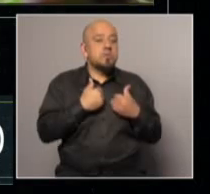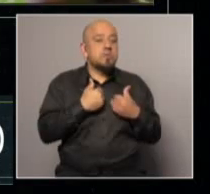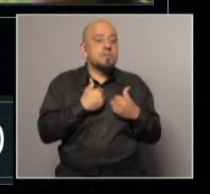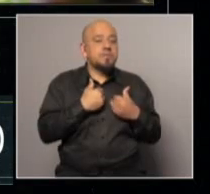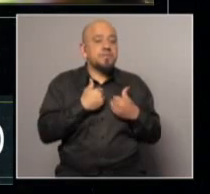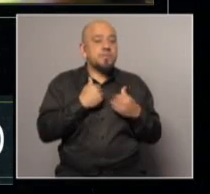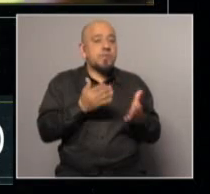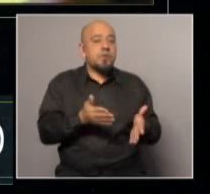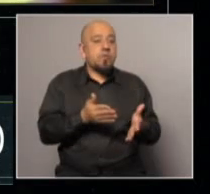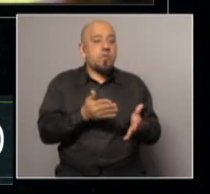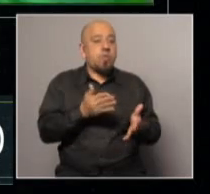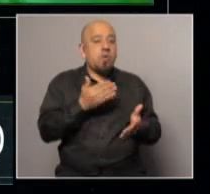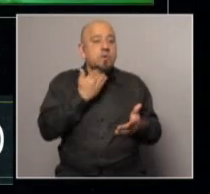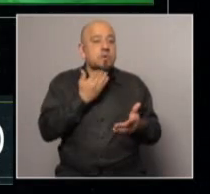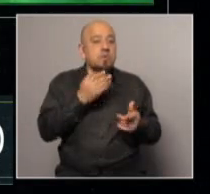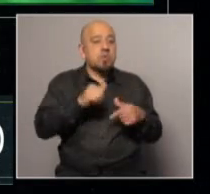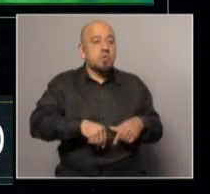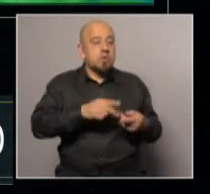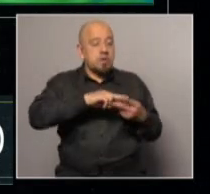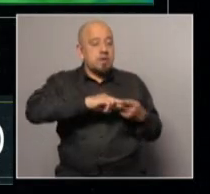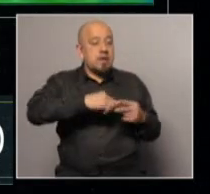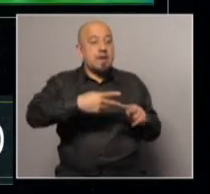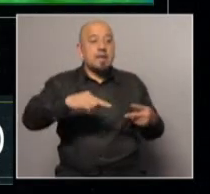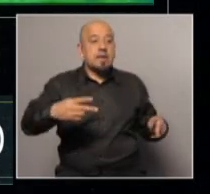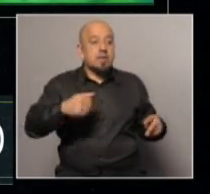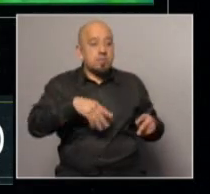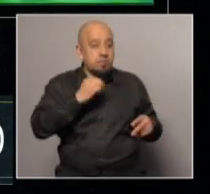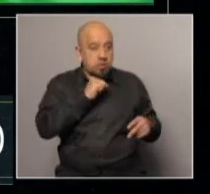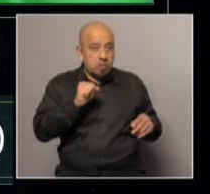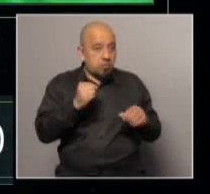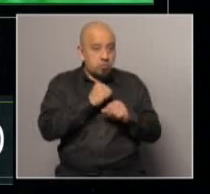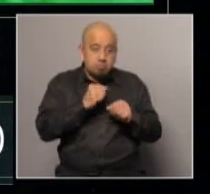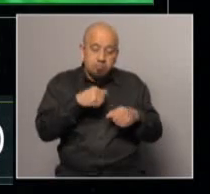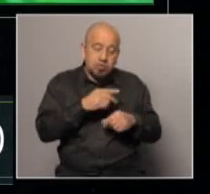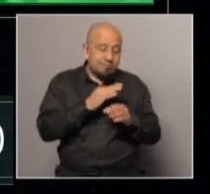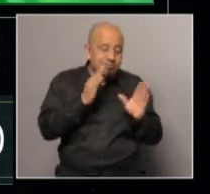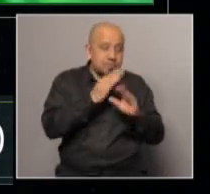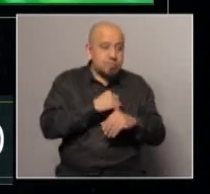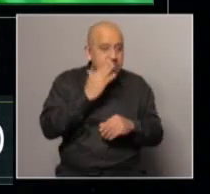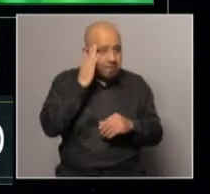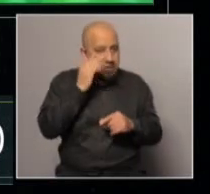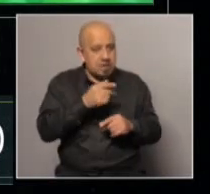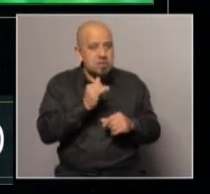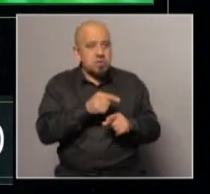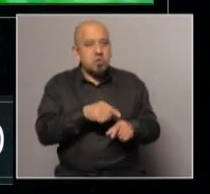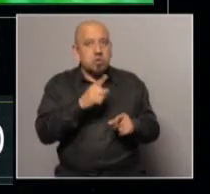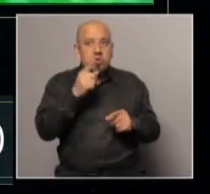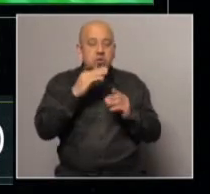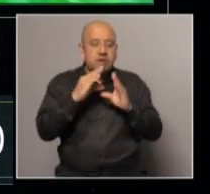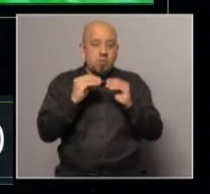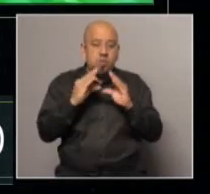hacer la trazabilidad genética al día de hoy de eso, pero eventualmente... Pero en todo caso, yo quiero decirte